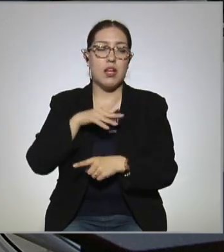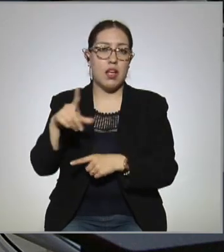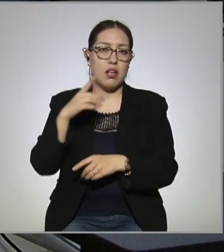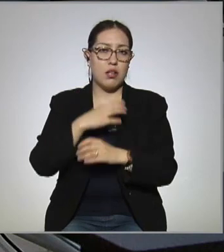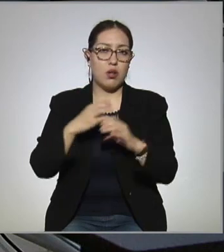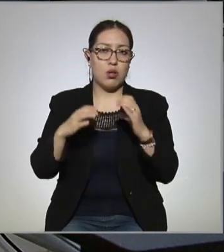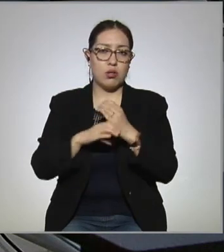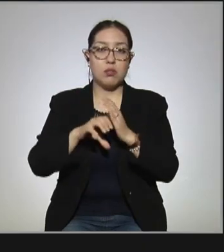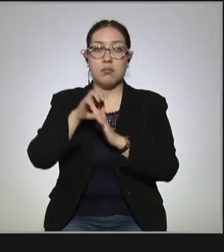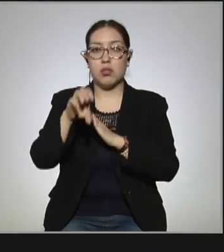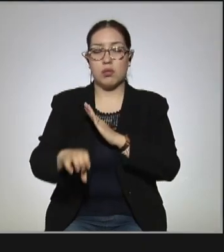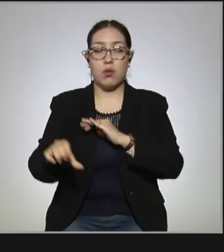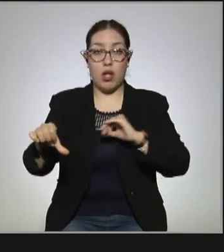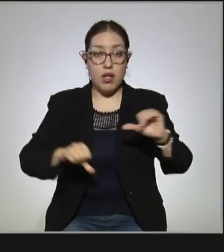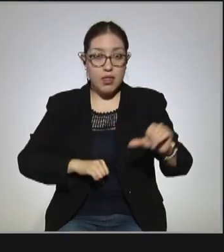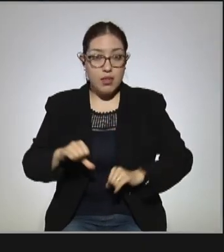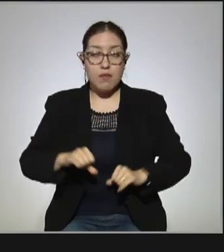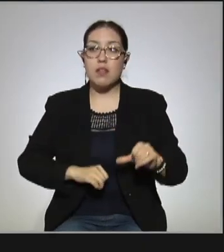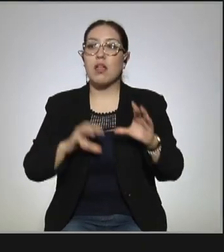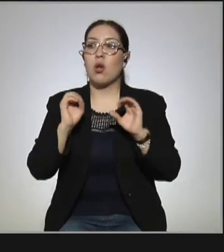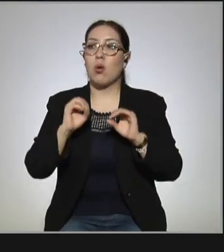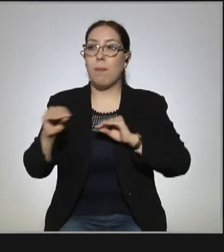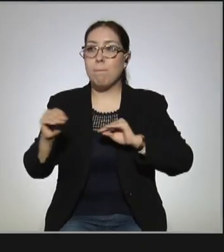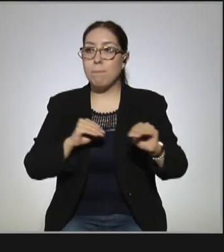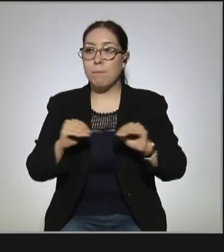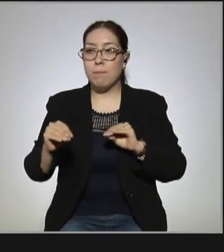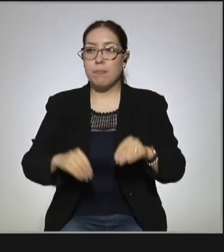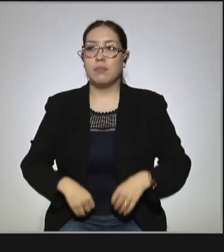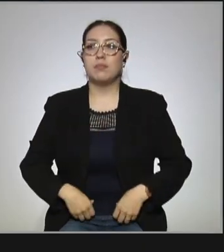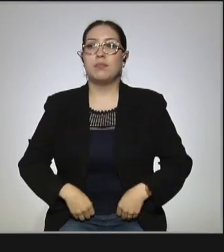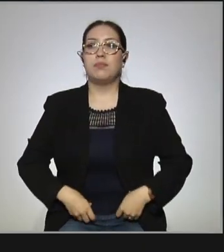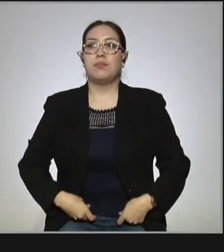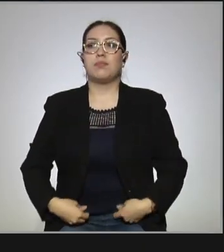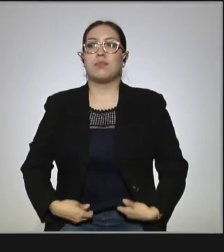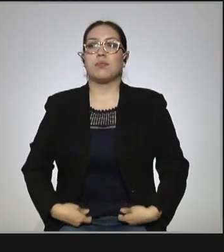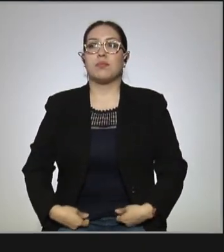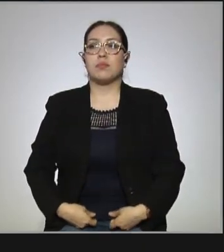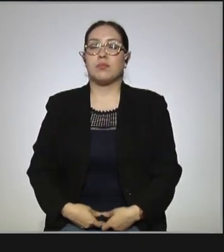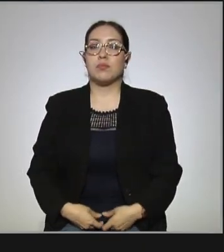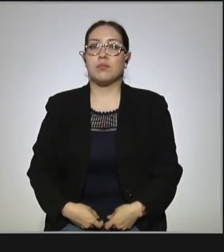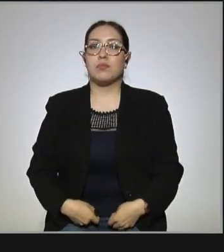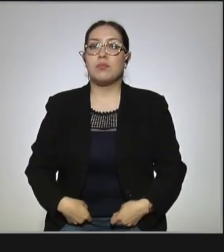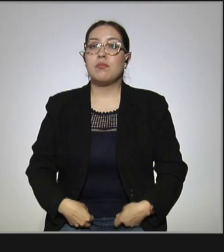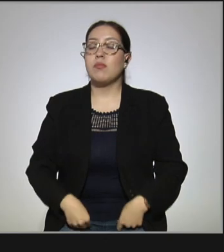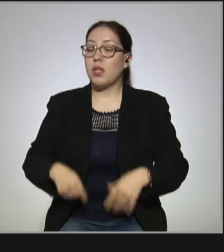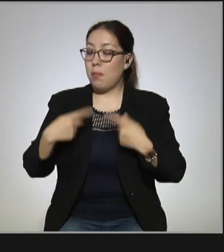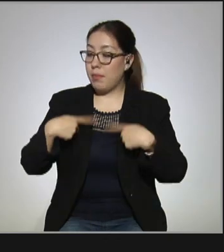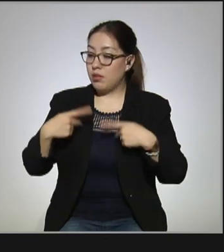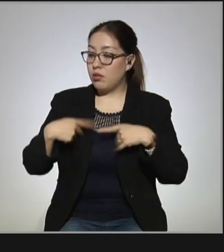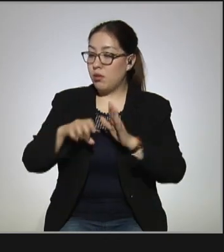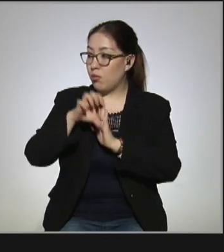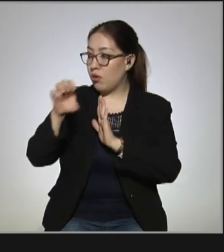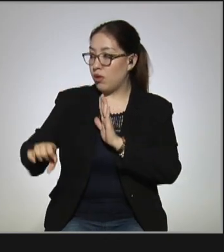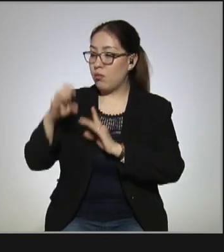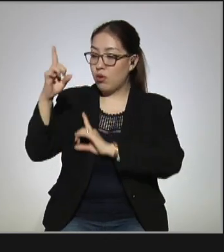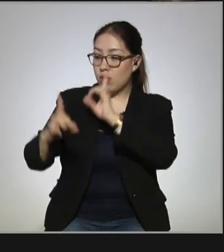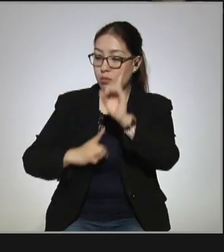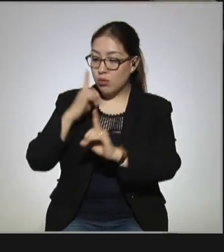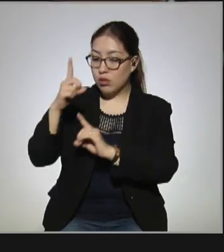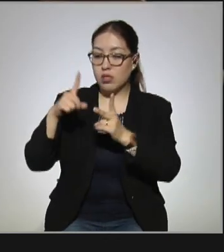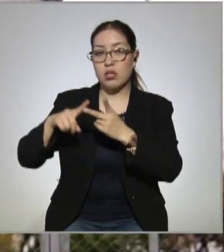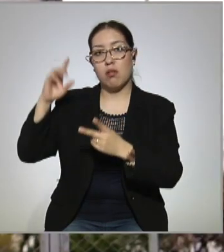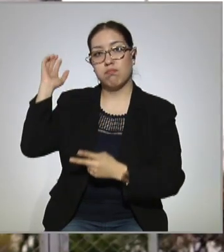de actividad y movimiento. Personas que tienen movimientos repetitivos de hombro como deportistas, lanzadores de béisbol,